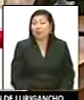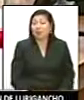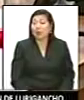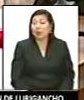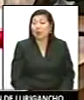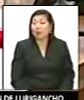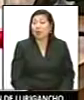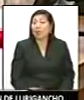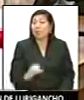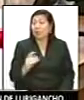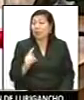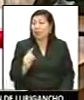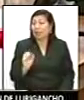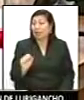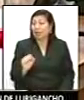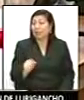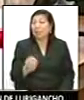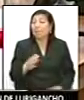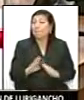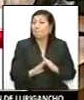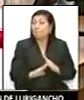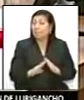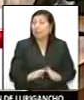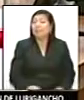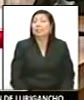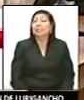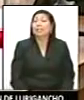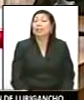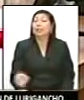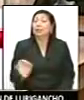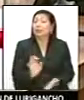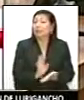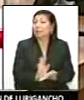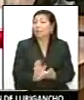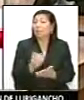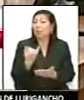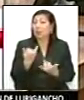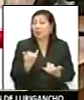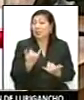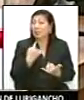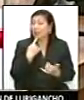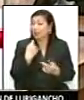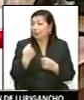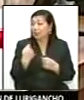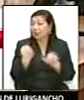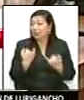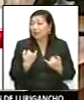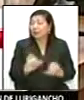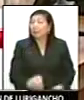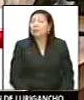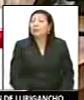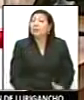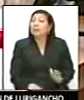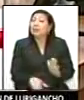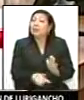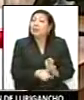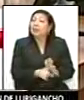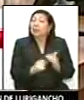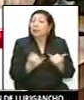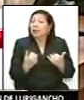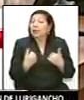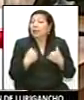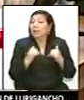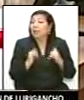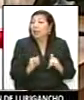su CTS se hace sobre la base de criterios sí discriminatorios. Por eso se está insistiendo en esa ley, presidente, y eso tiene que